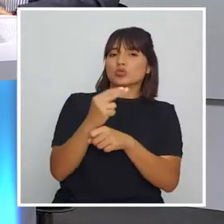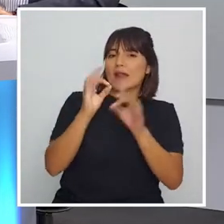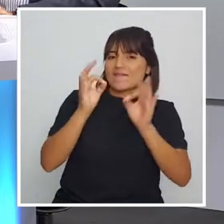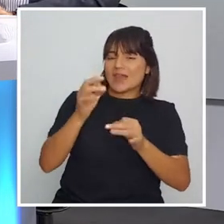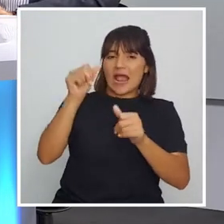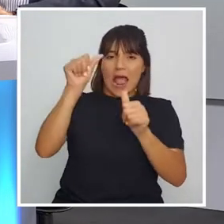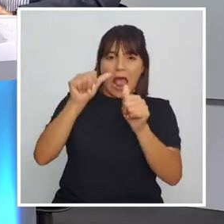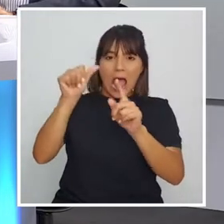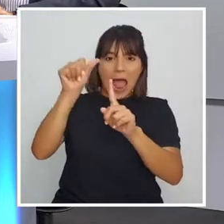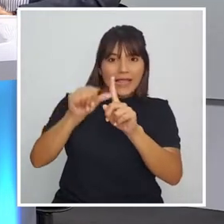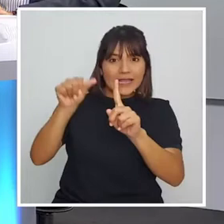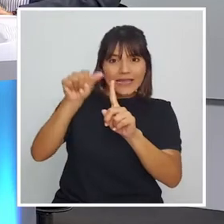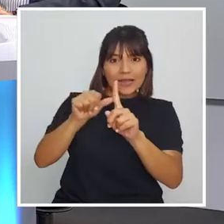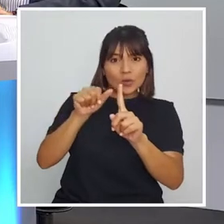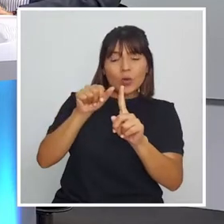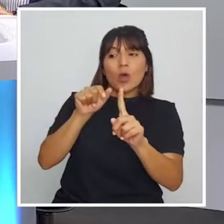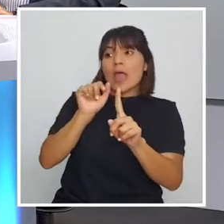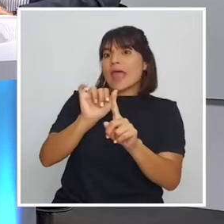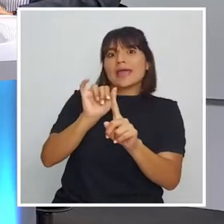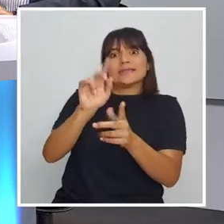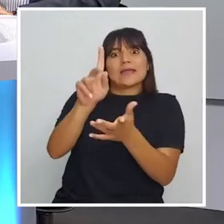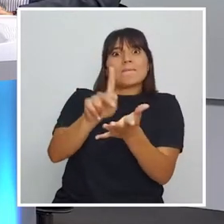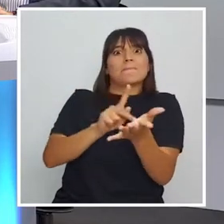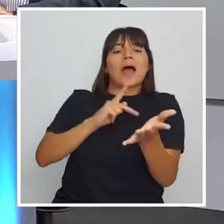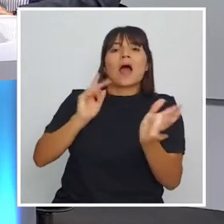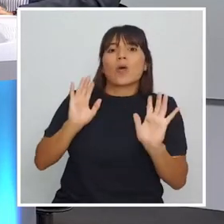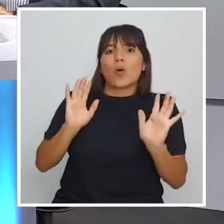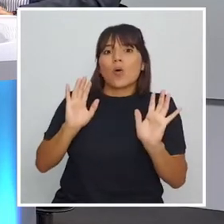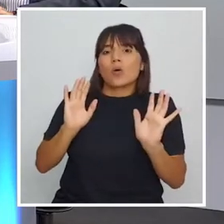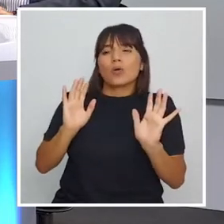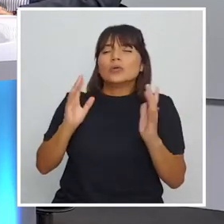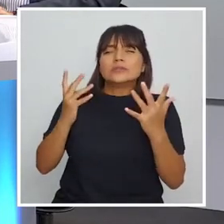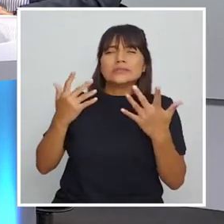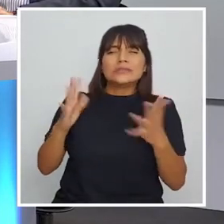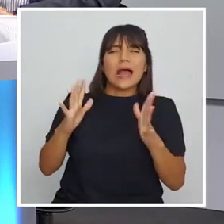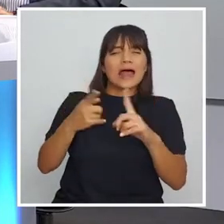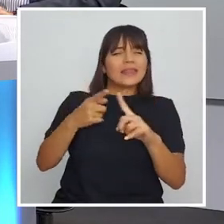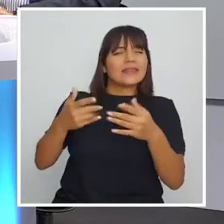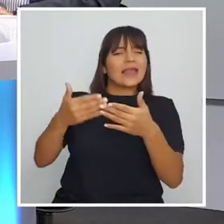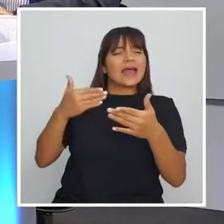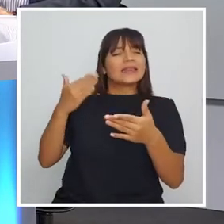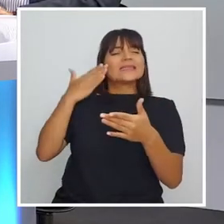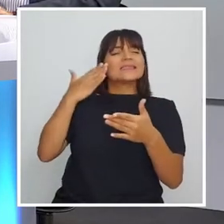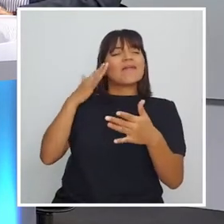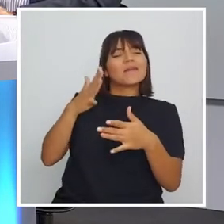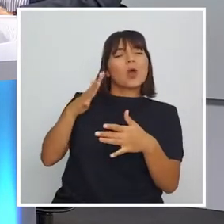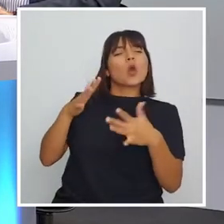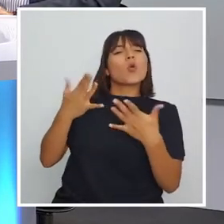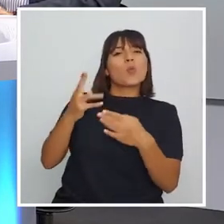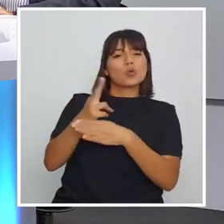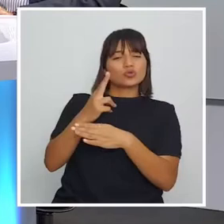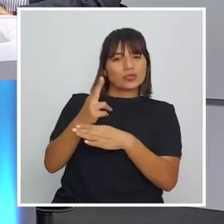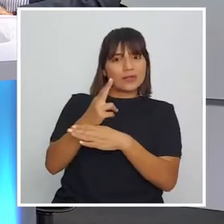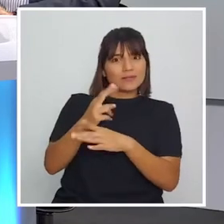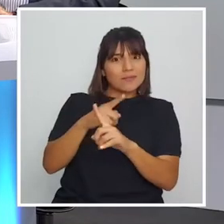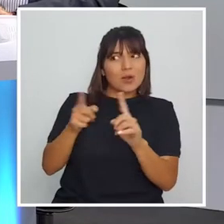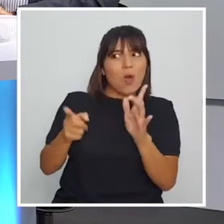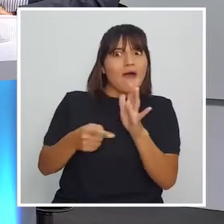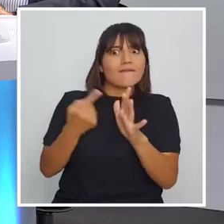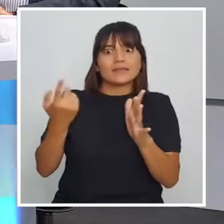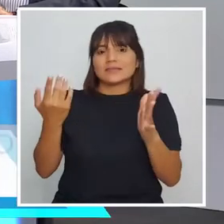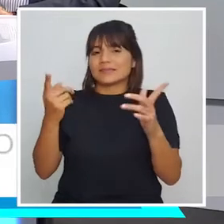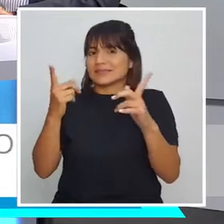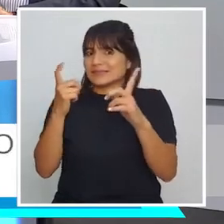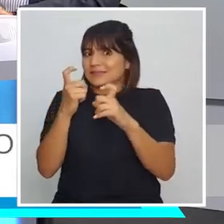usted lo dice, es un pago que uno lo tiene ya pues más o menos visto, ¿verdad? Pero después no calculamos bien y se nos complica.